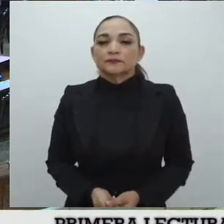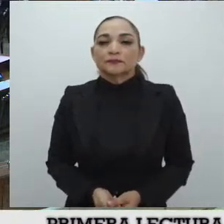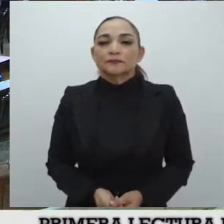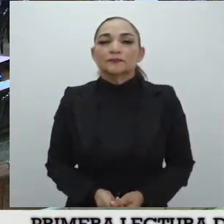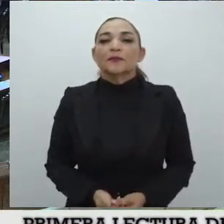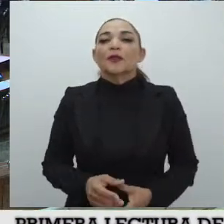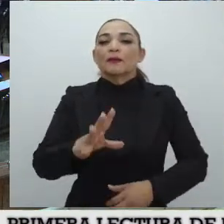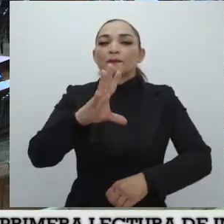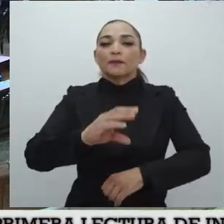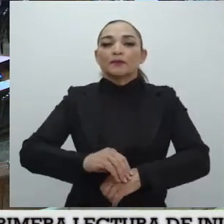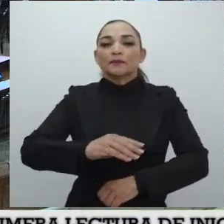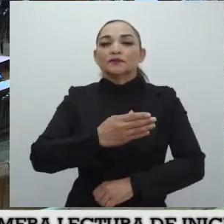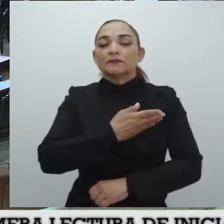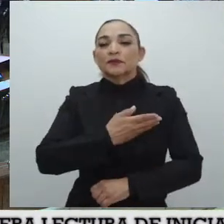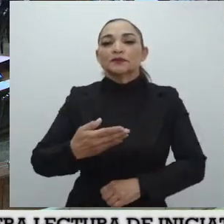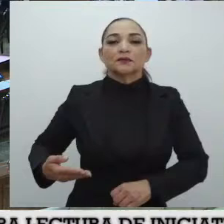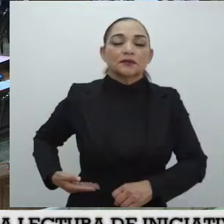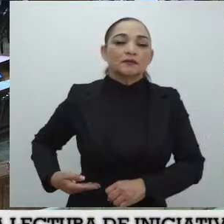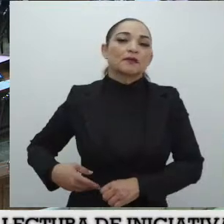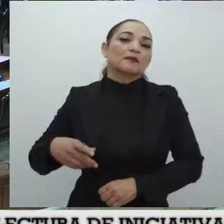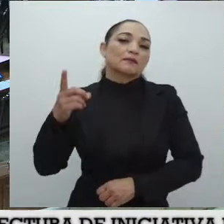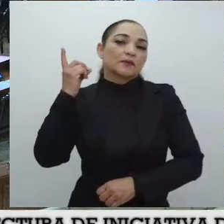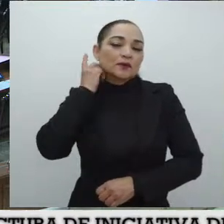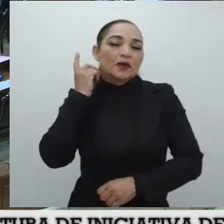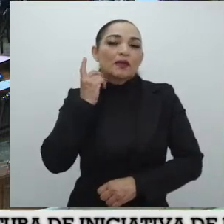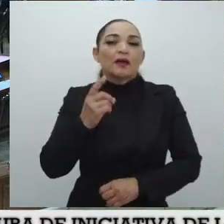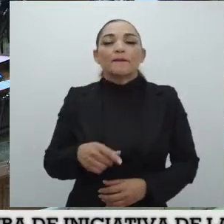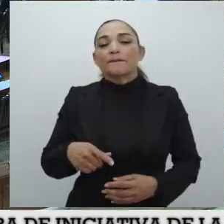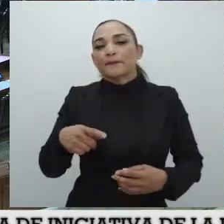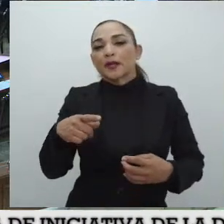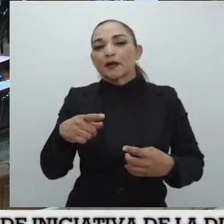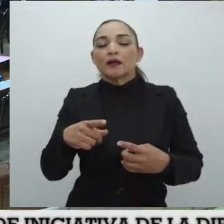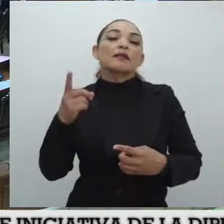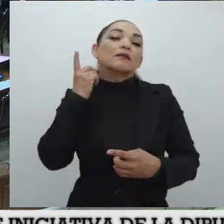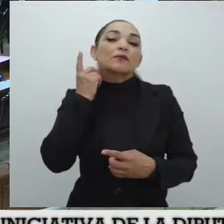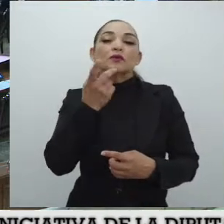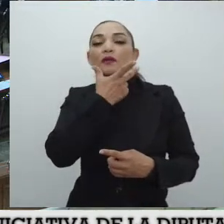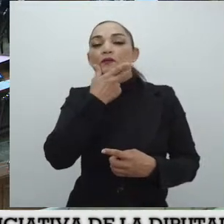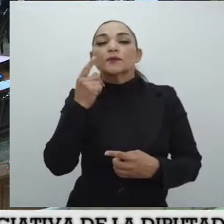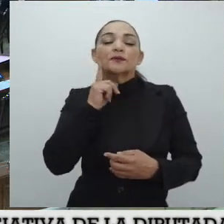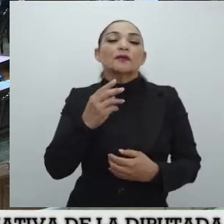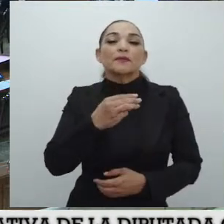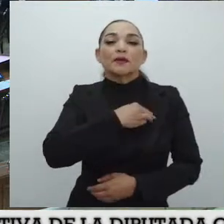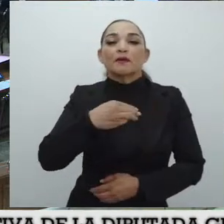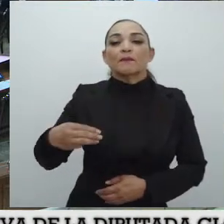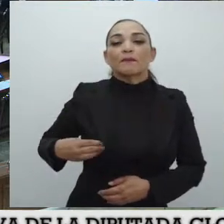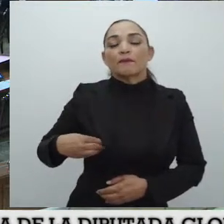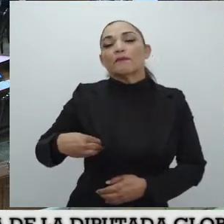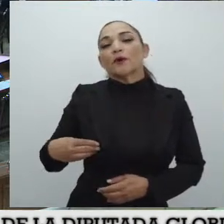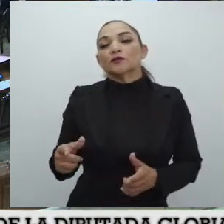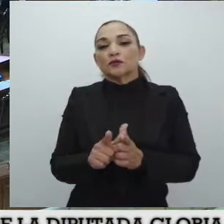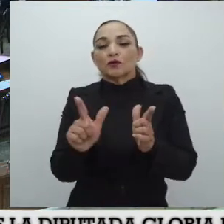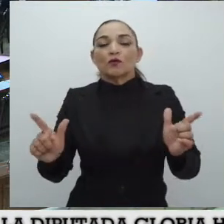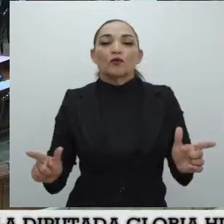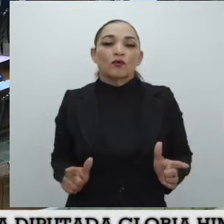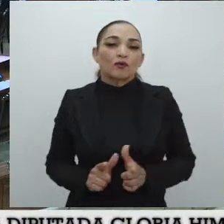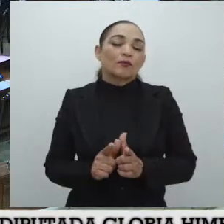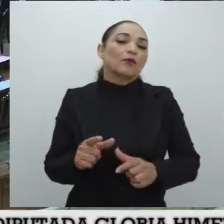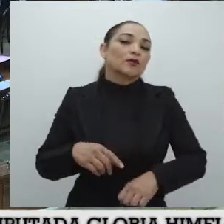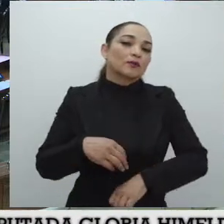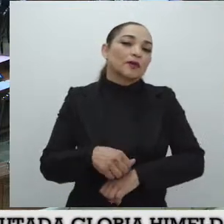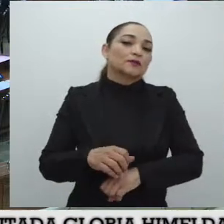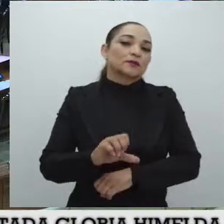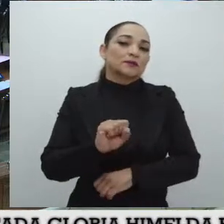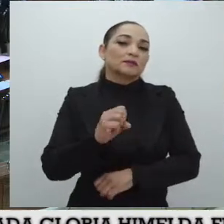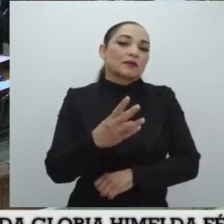Con su permiso, diputado presidente, ciudadanas, diputadas y diputados integrantes del Honorable Congreso del Estado de Sinaloa, presente. Quien